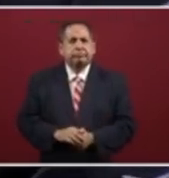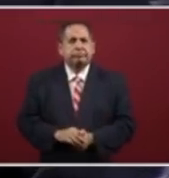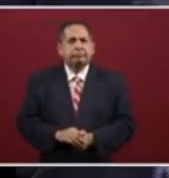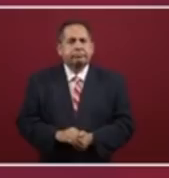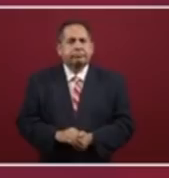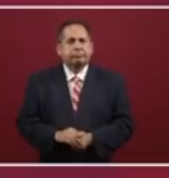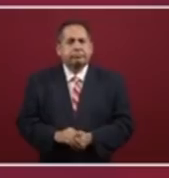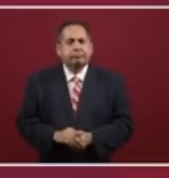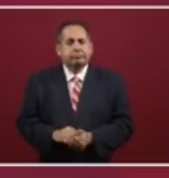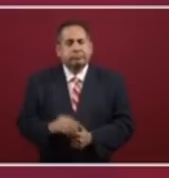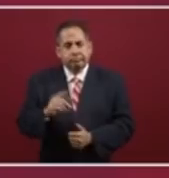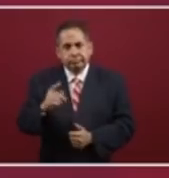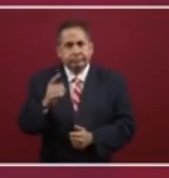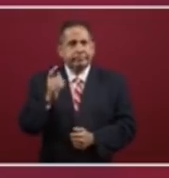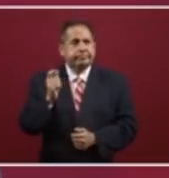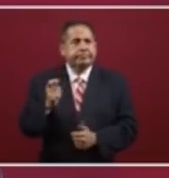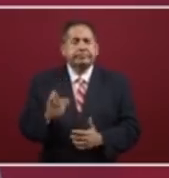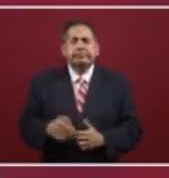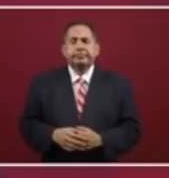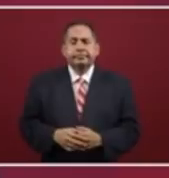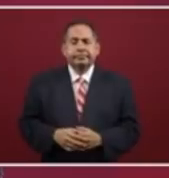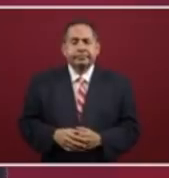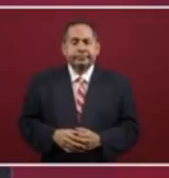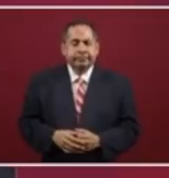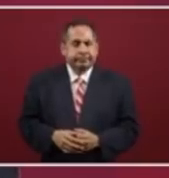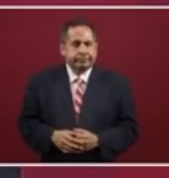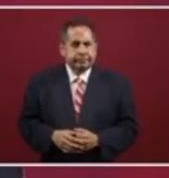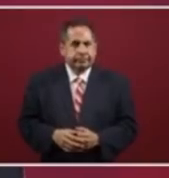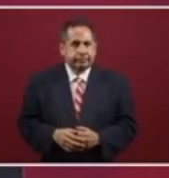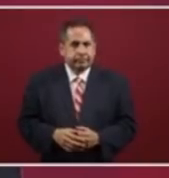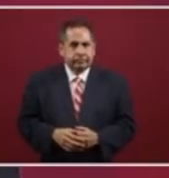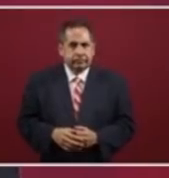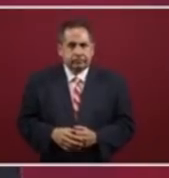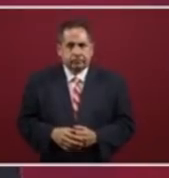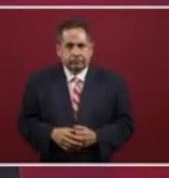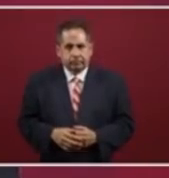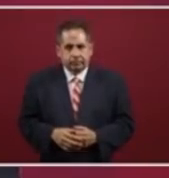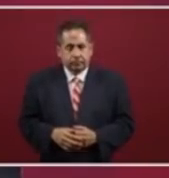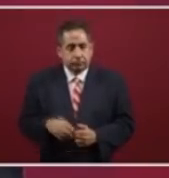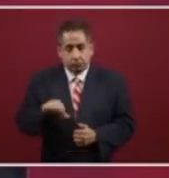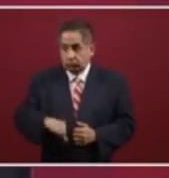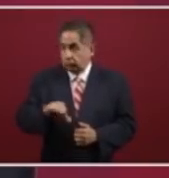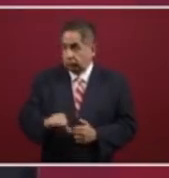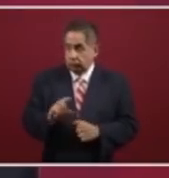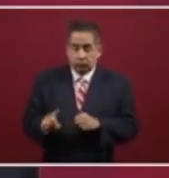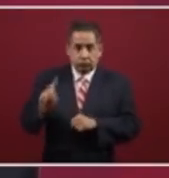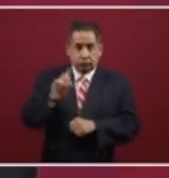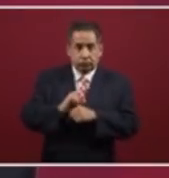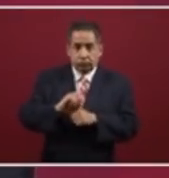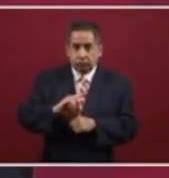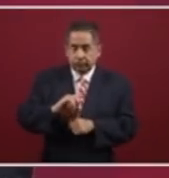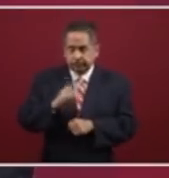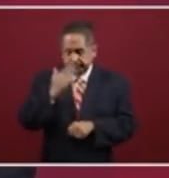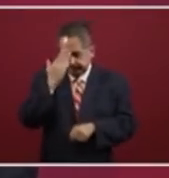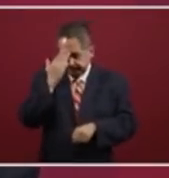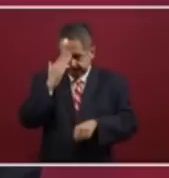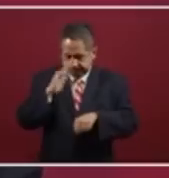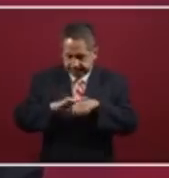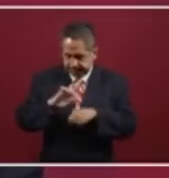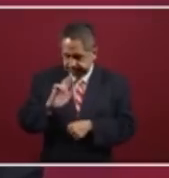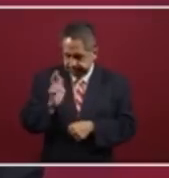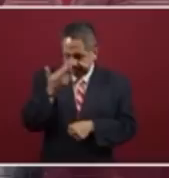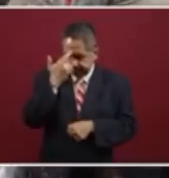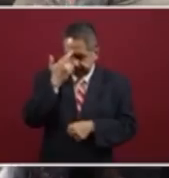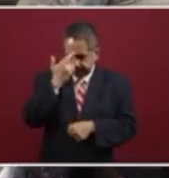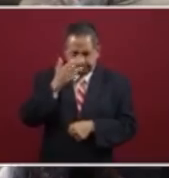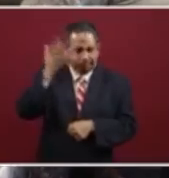en un día qué se recuerda un acto de